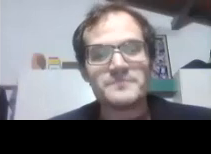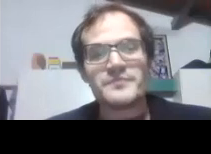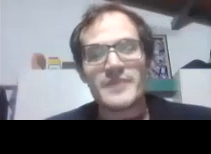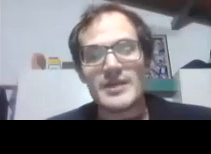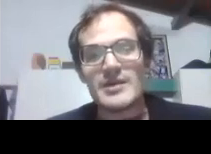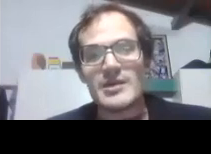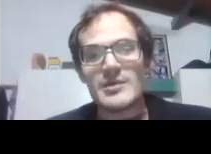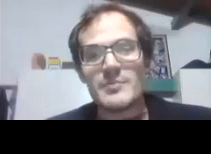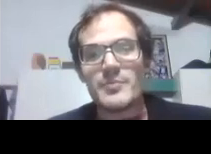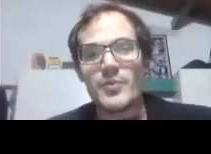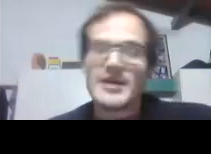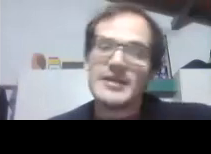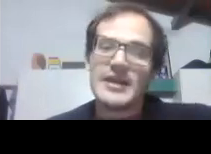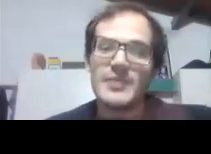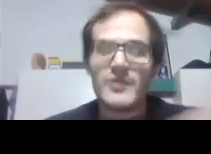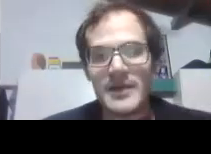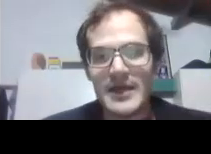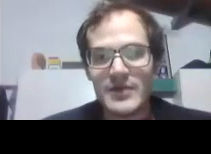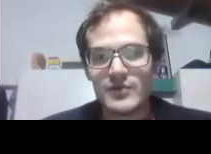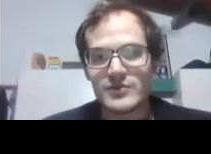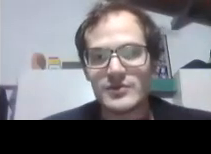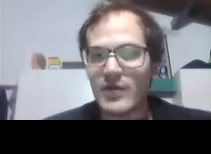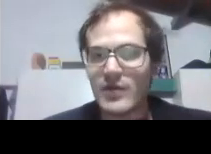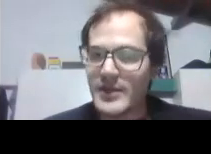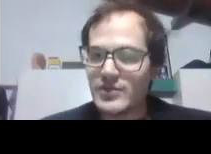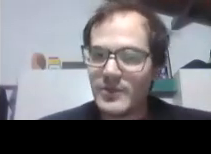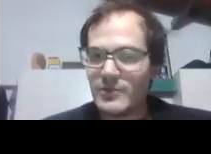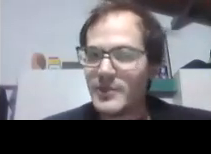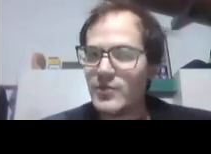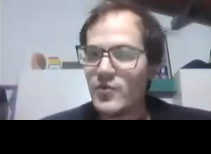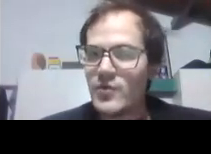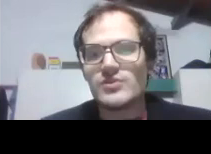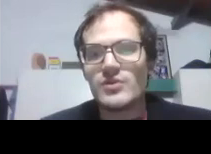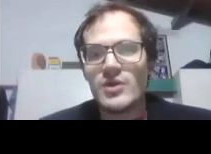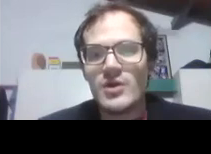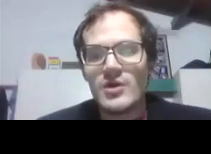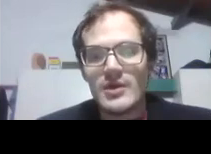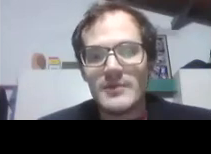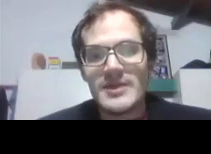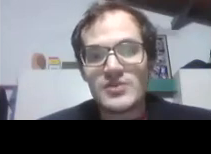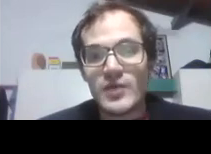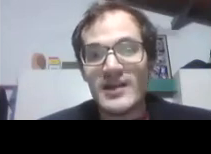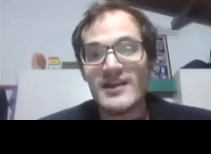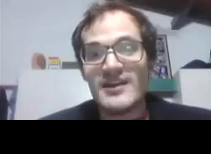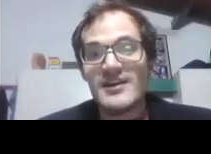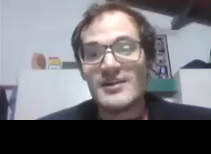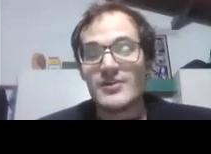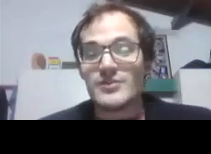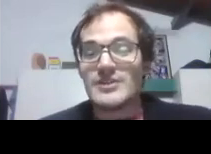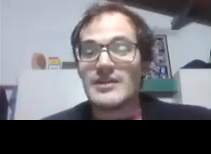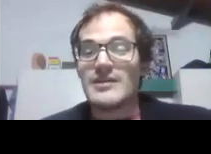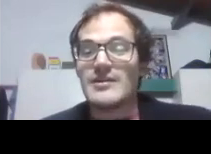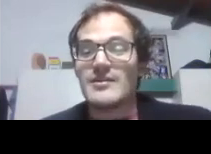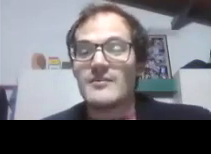mestizos, podían generarle problemas a ellos. Algo de eso pasó en Perú, algo de eso pasó en Venezuela.